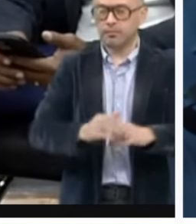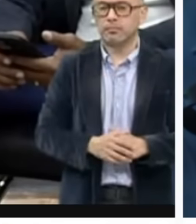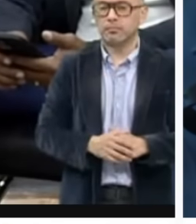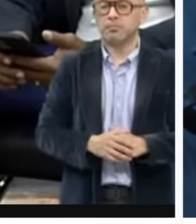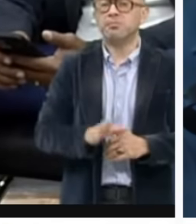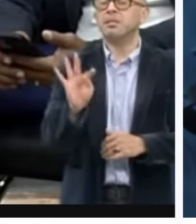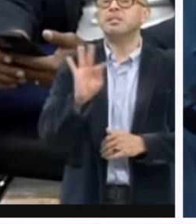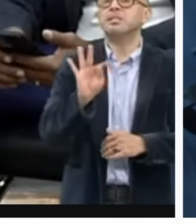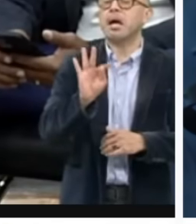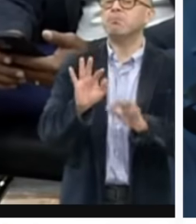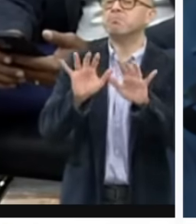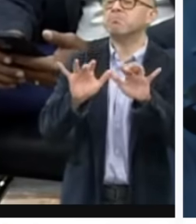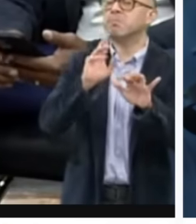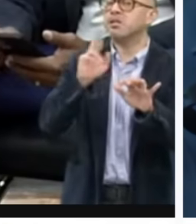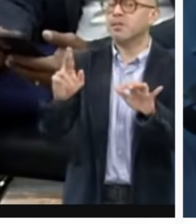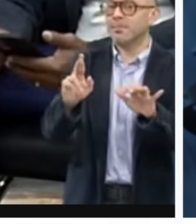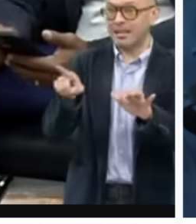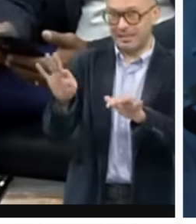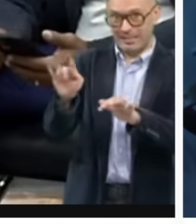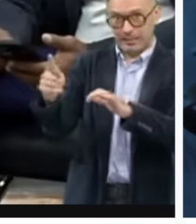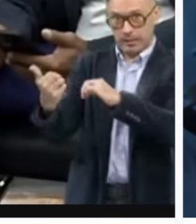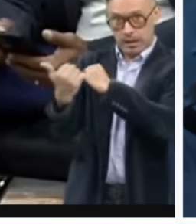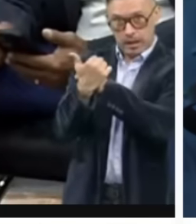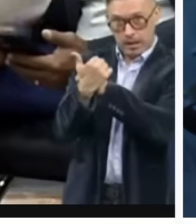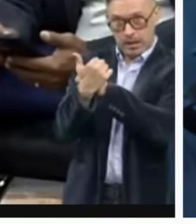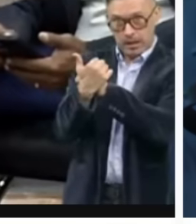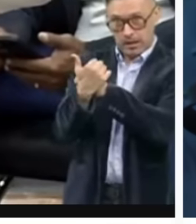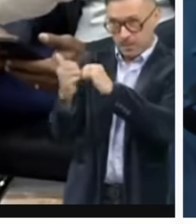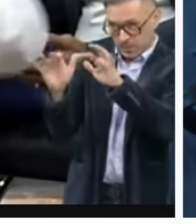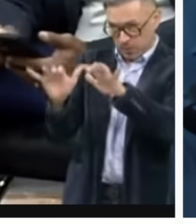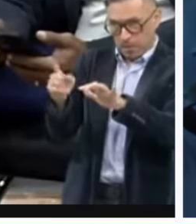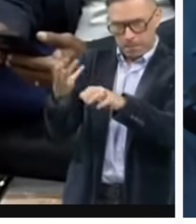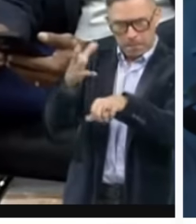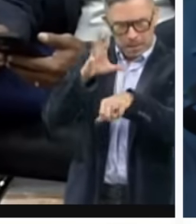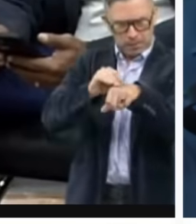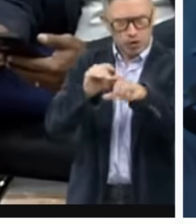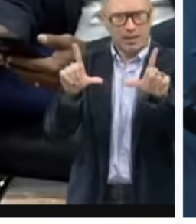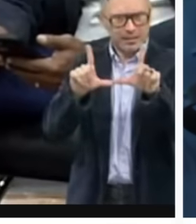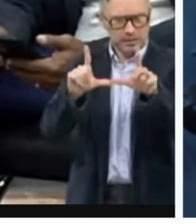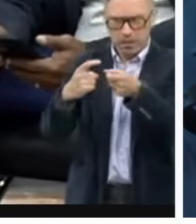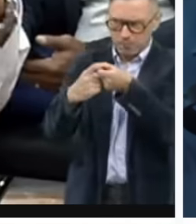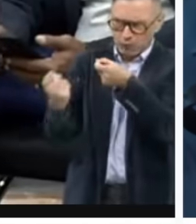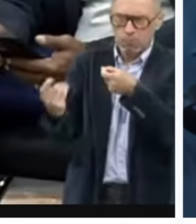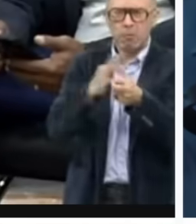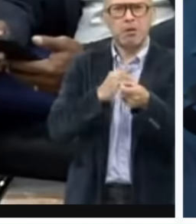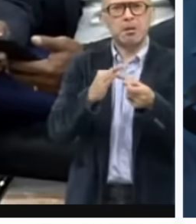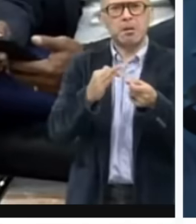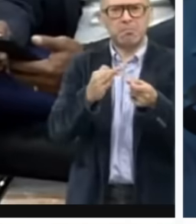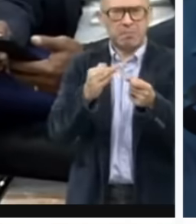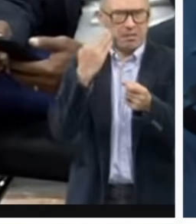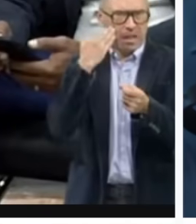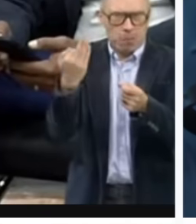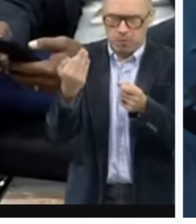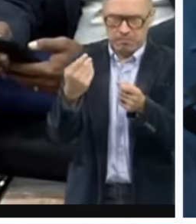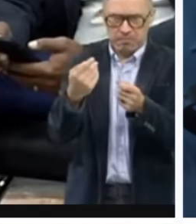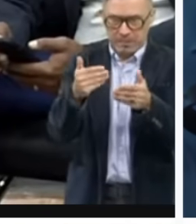opinión si esta petición de licencia de este tiempo que está rebasando, digamos, el mes a lo que él tiene derecho, está